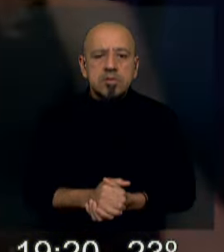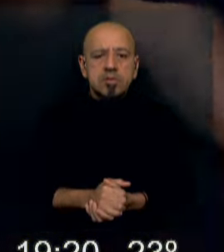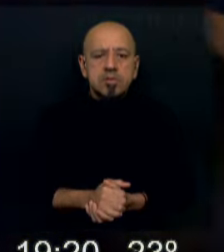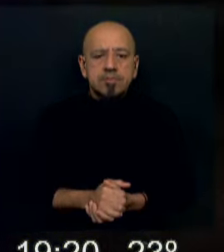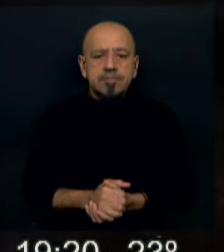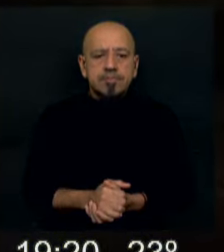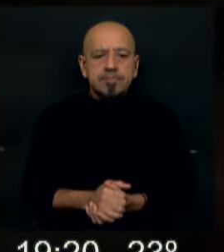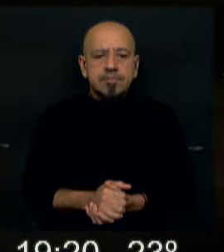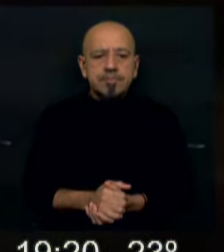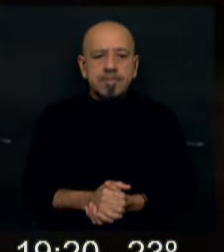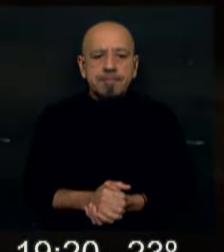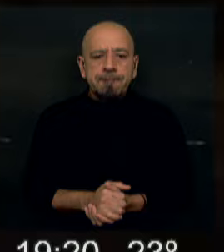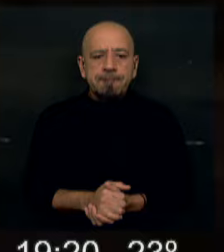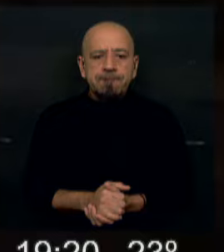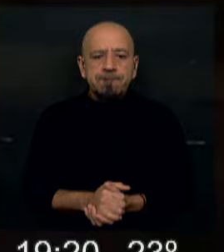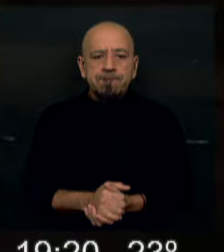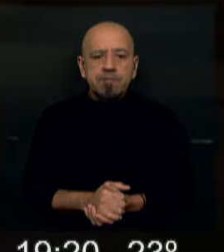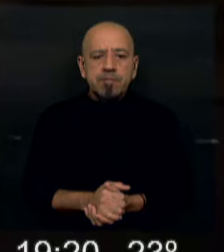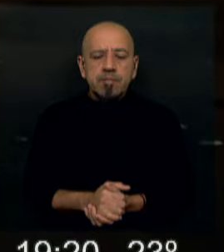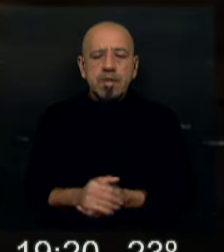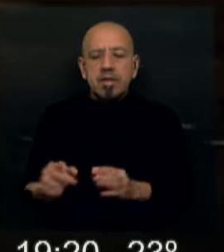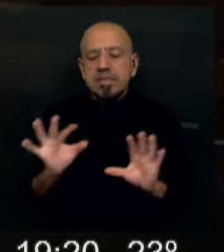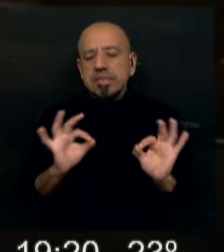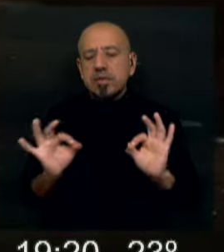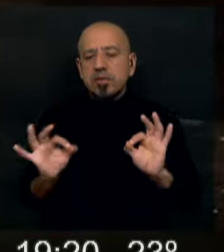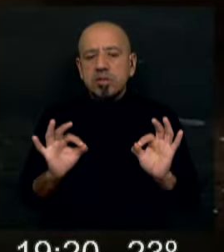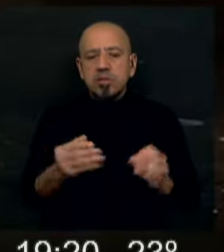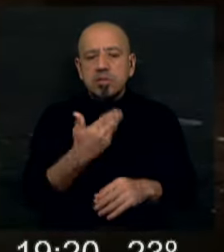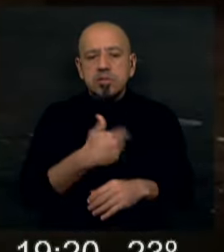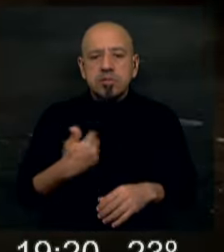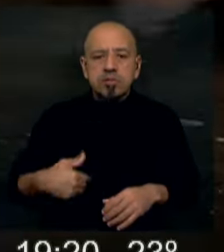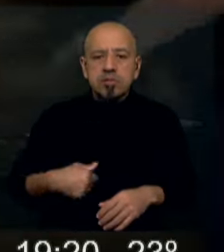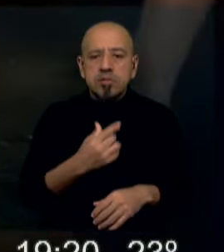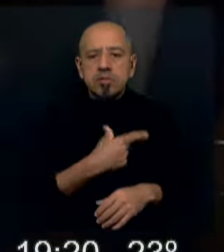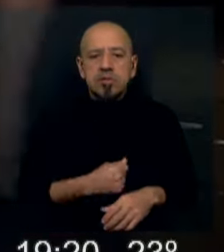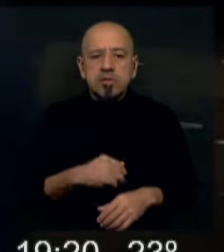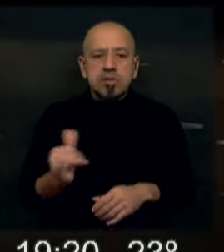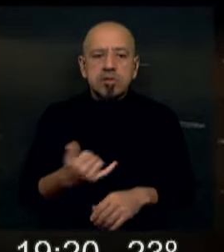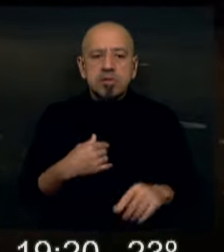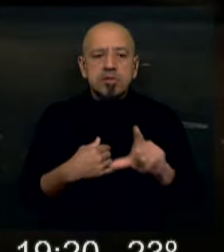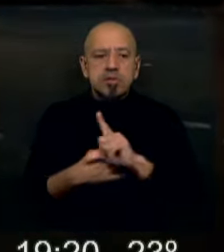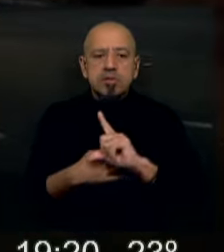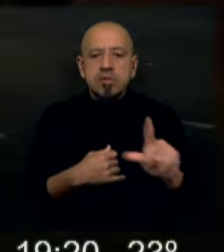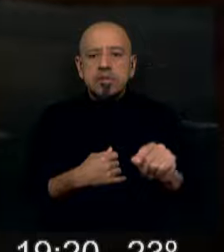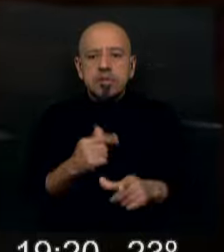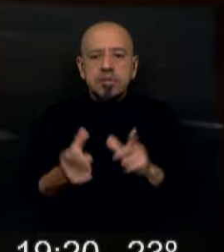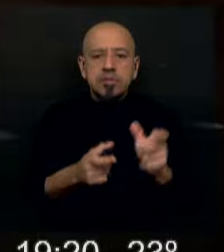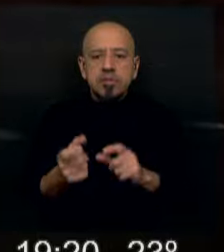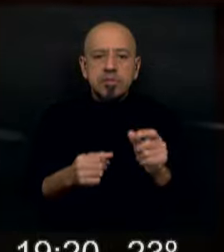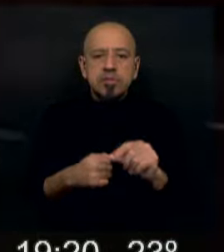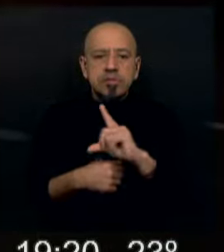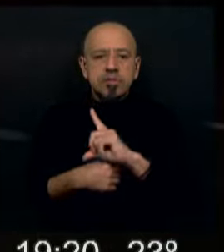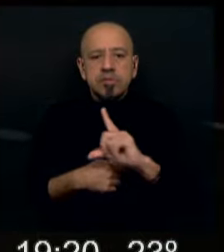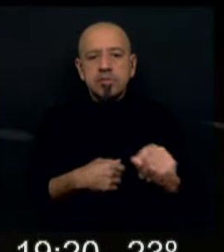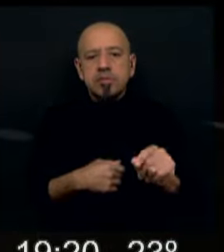estudios, compañeros, de acá. El campeón del siglo fue 0-0 el empate entre Peñarol y Nacional. Ya se ha ido, digamos que, el grueso de hinchas con lo